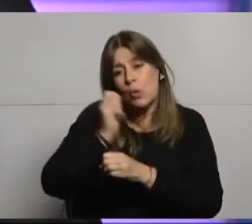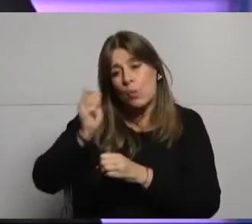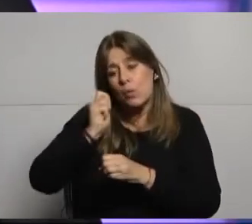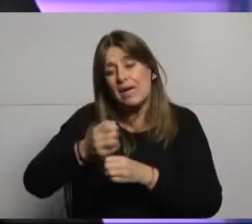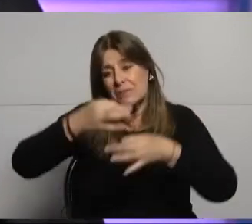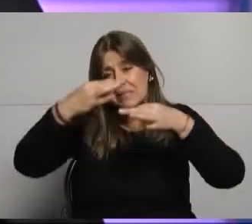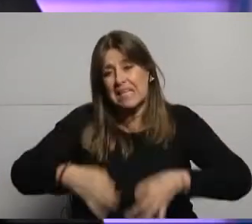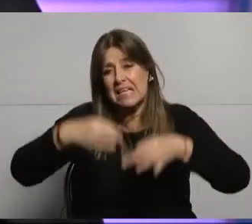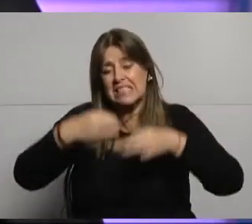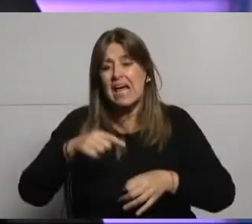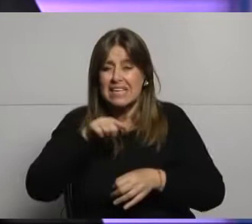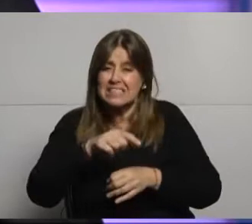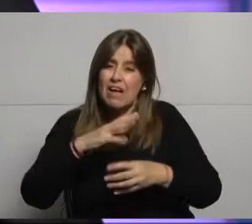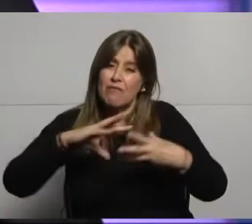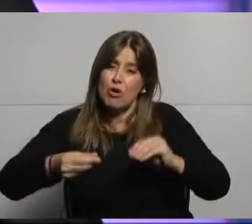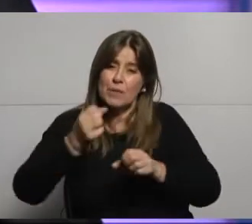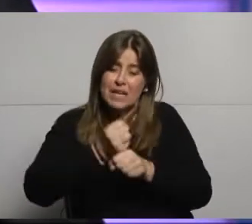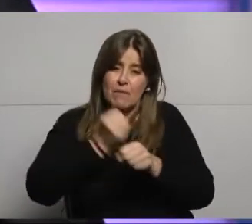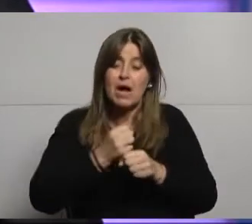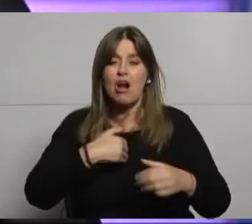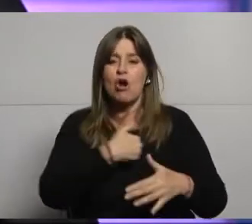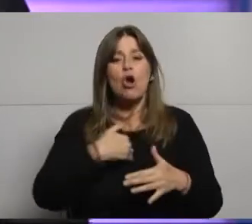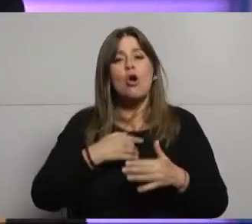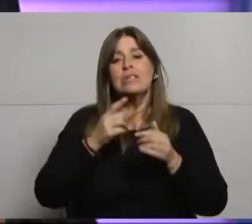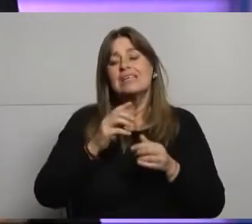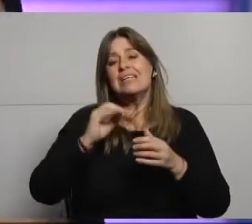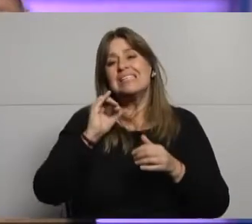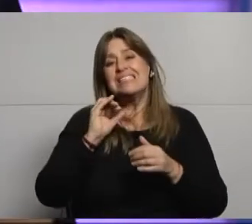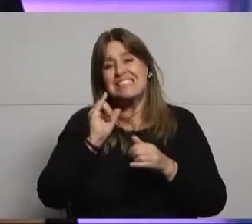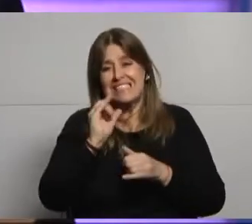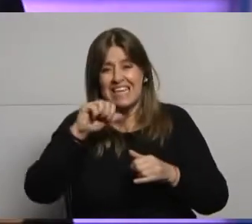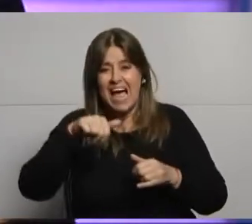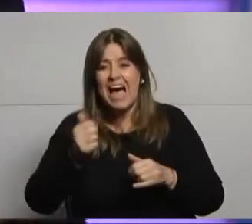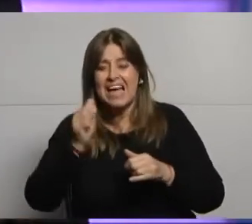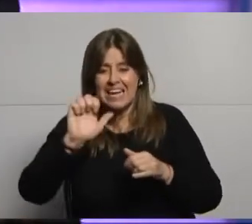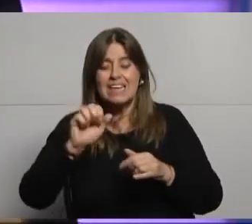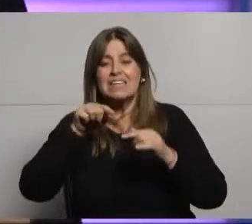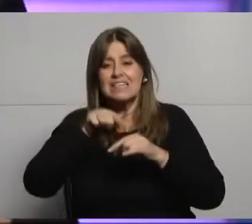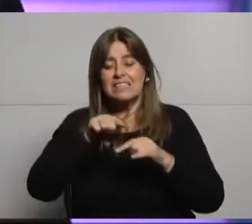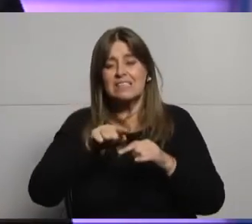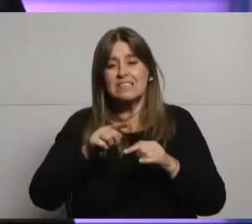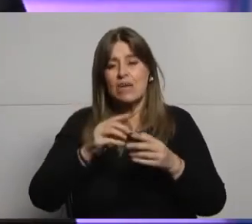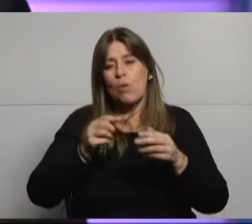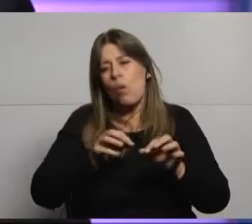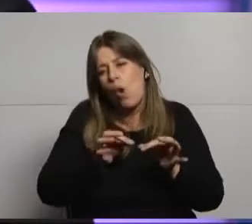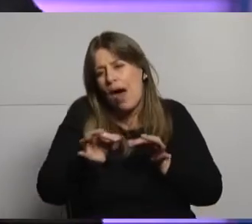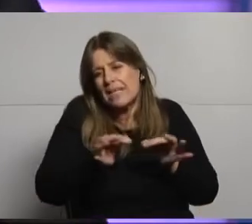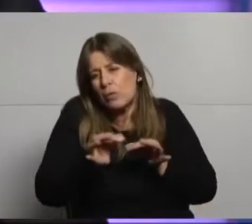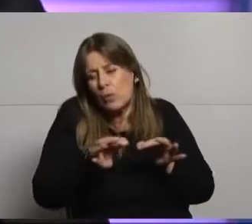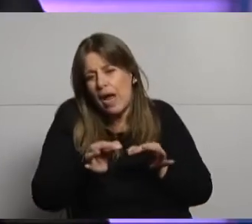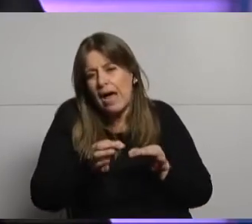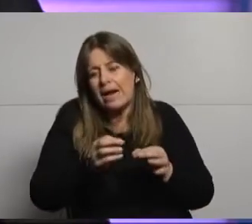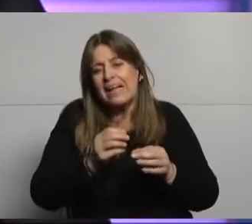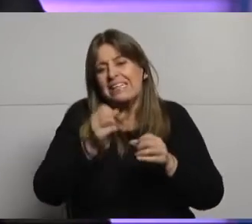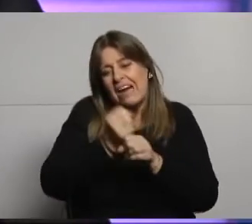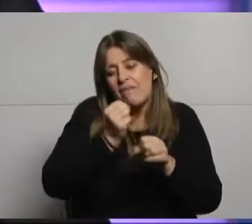trabajo. Justamente el rol del SINAE es articular, ¿sí? Articular el trabajo de diferentes